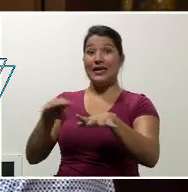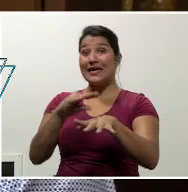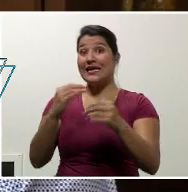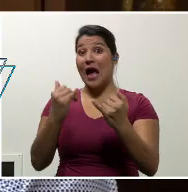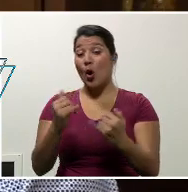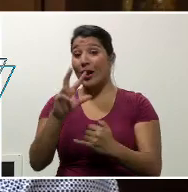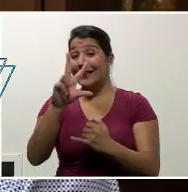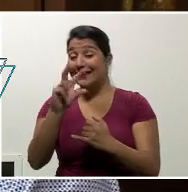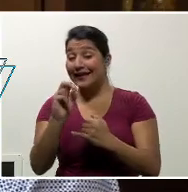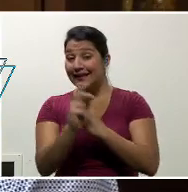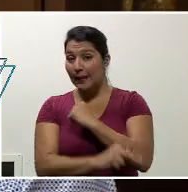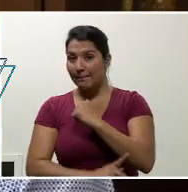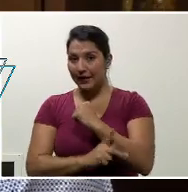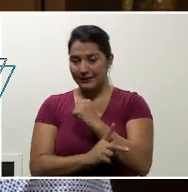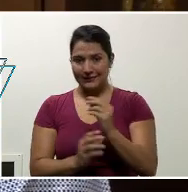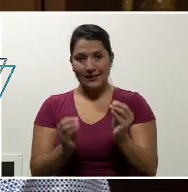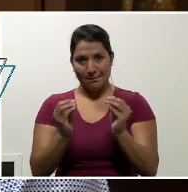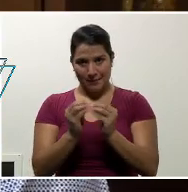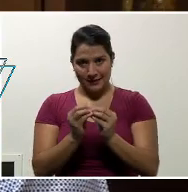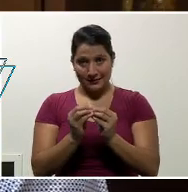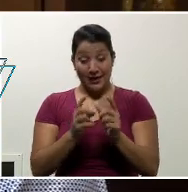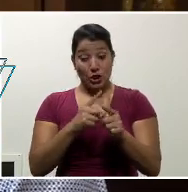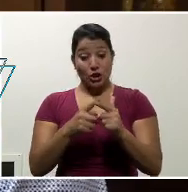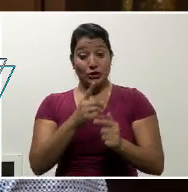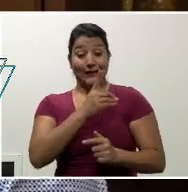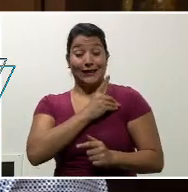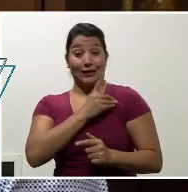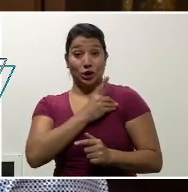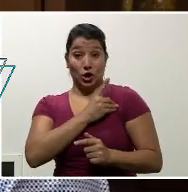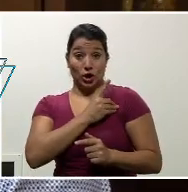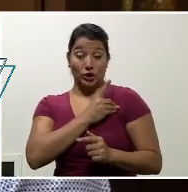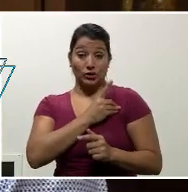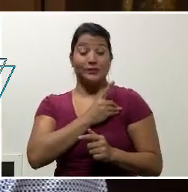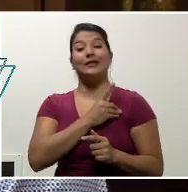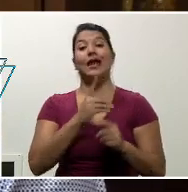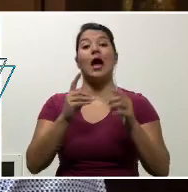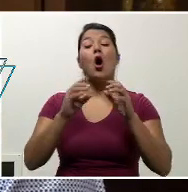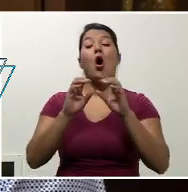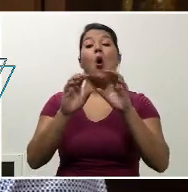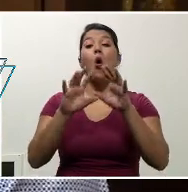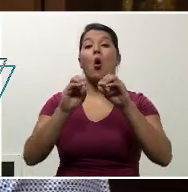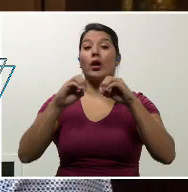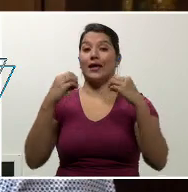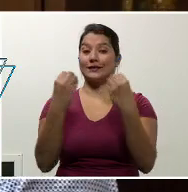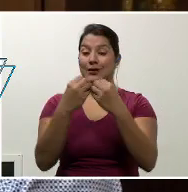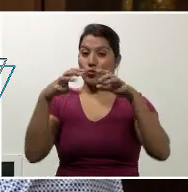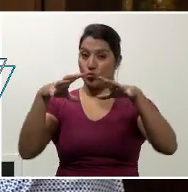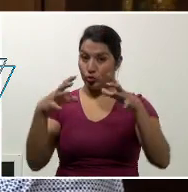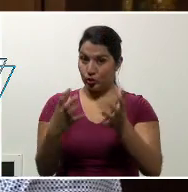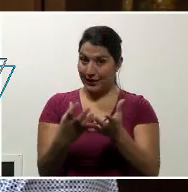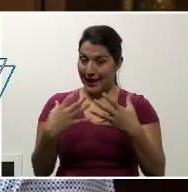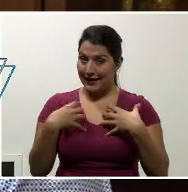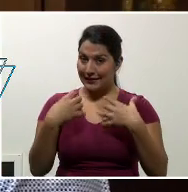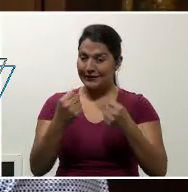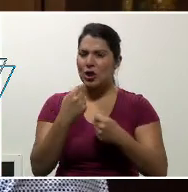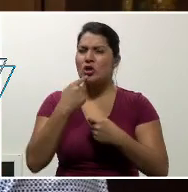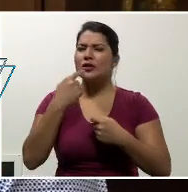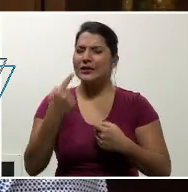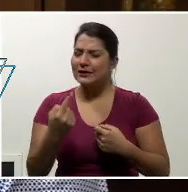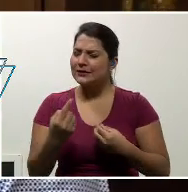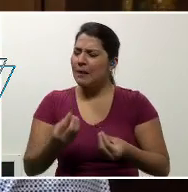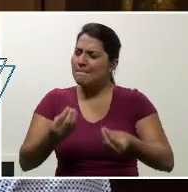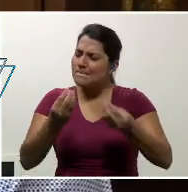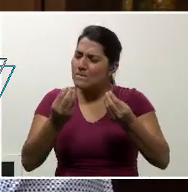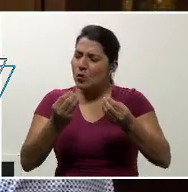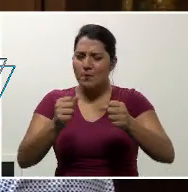esa perspectiva, el director general de la Organización Mundial de la Salud ha dicho muy propiamente que es muy probable,